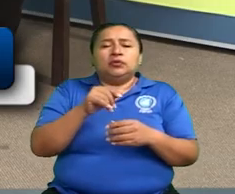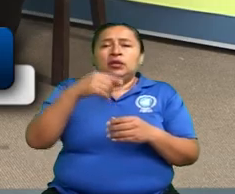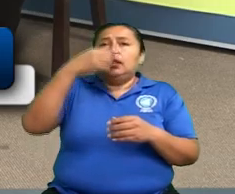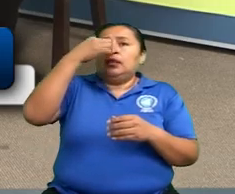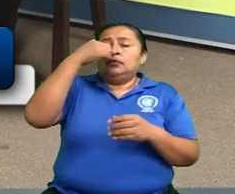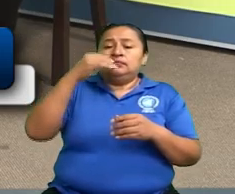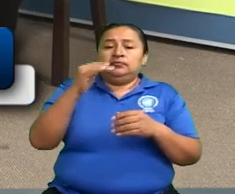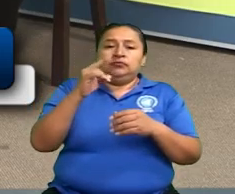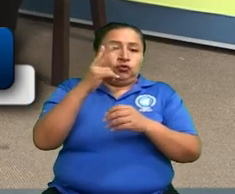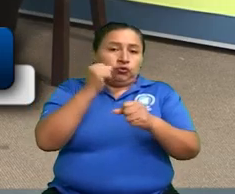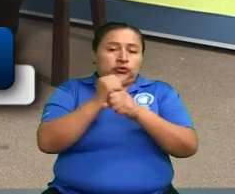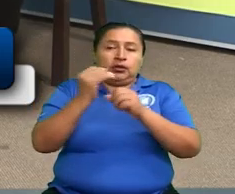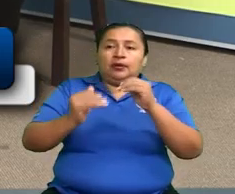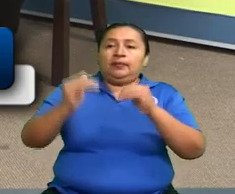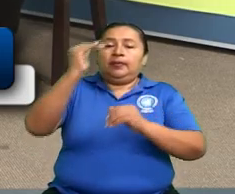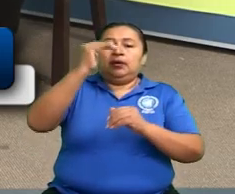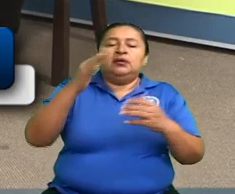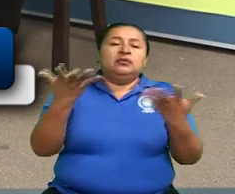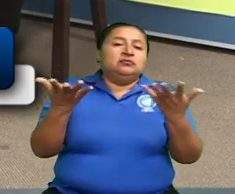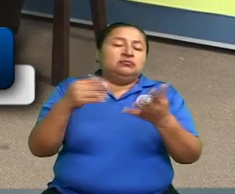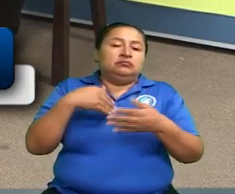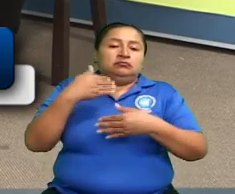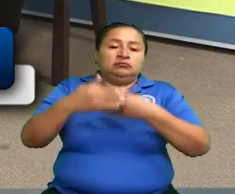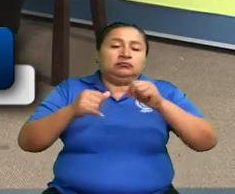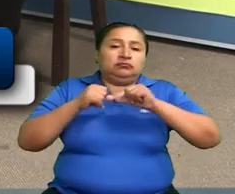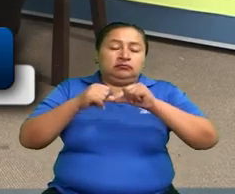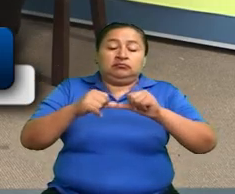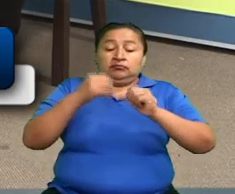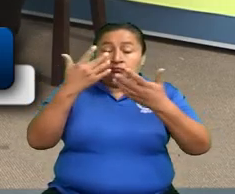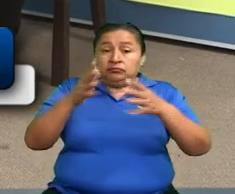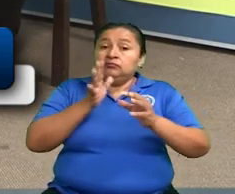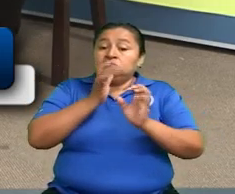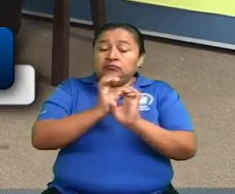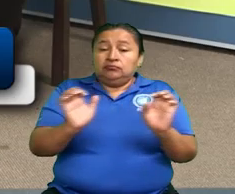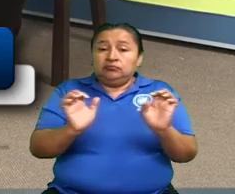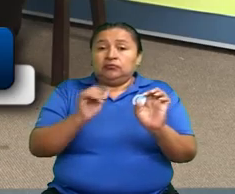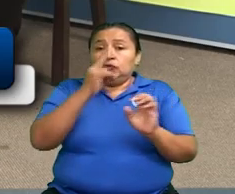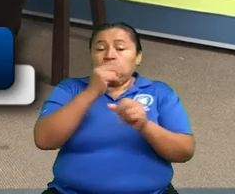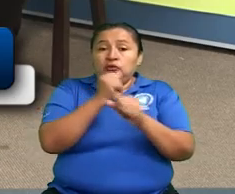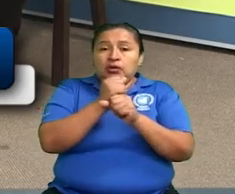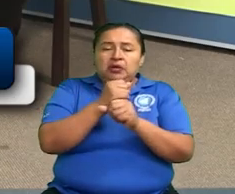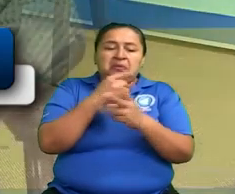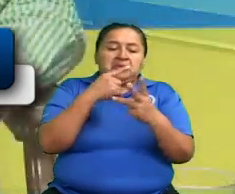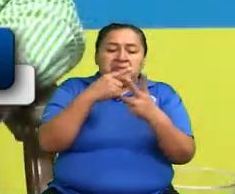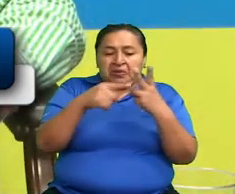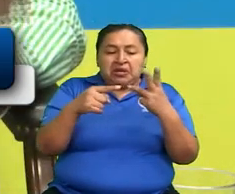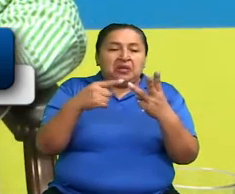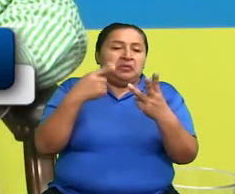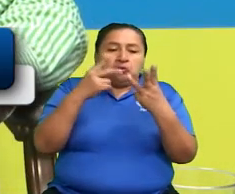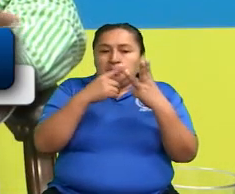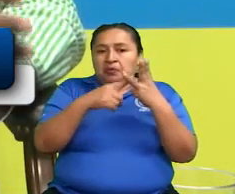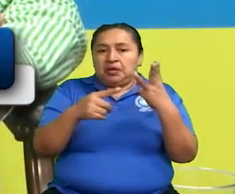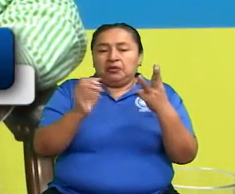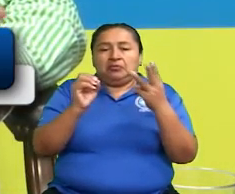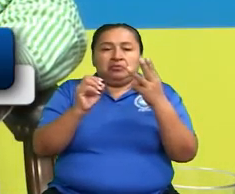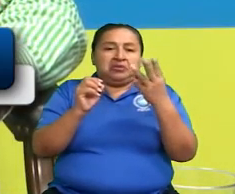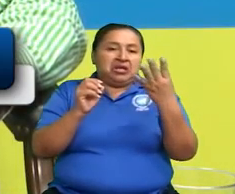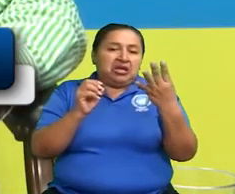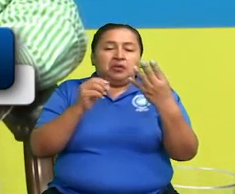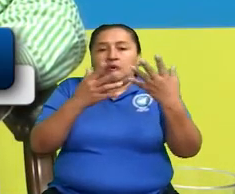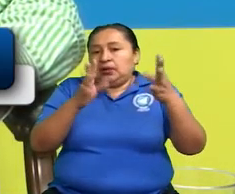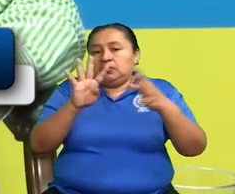más de 2 años. ¿Qué sigue después, cuando un niño tiene ya 2 años y medio, 3 años, 4 años,